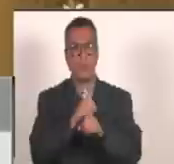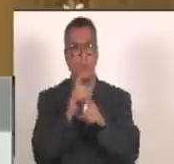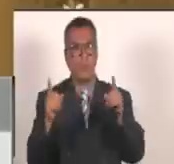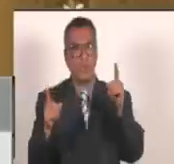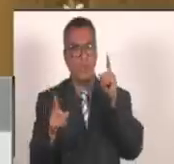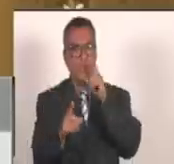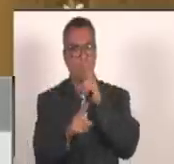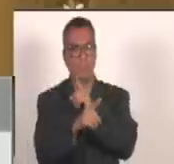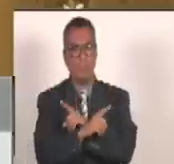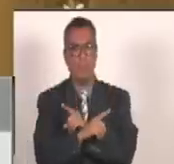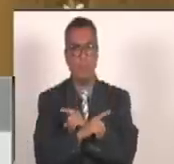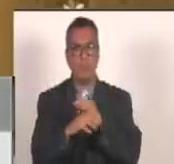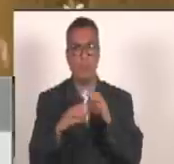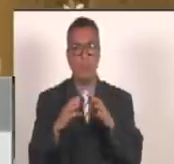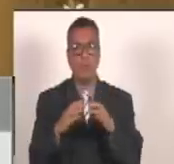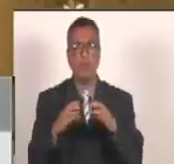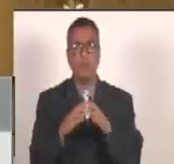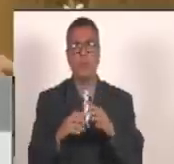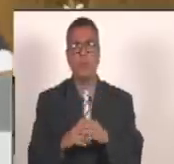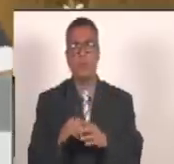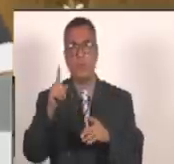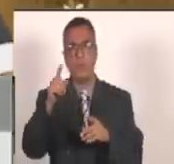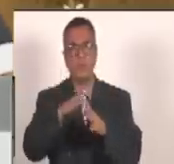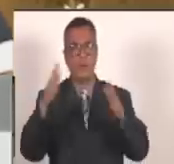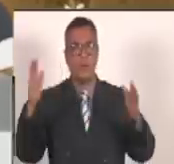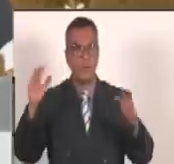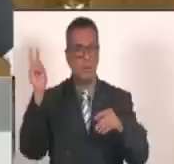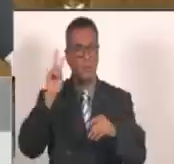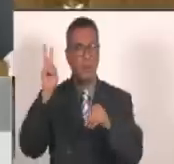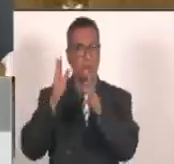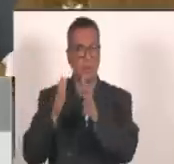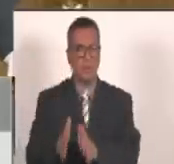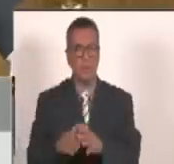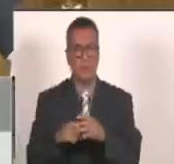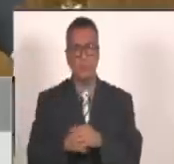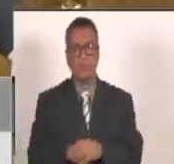cambió de paisaje un gran venezolano,